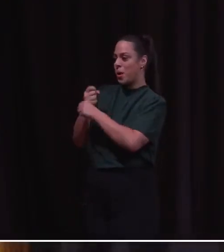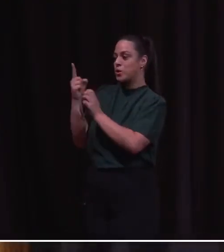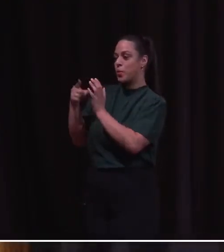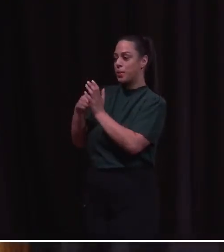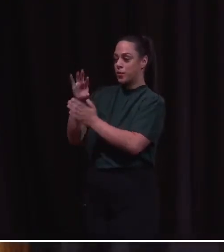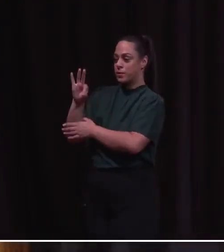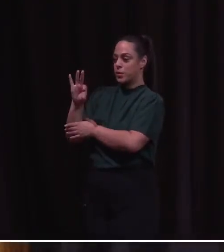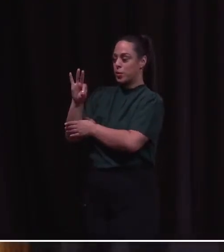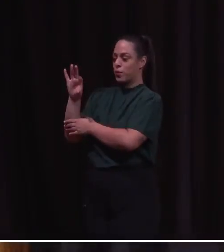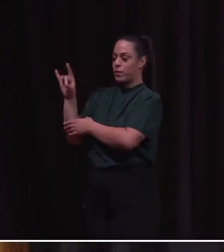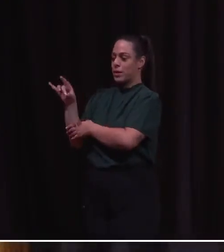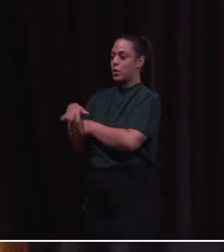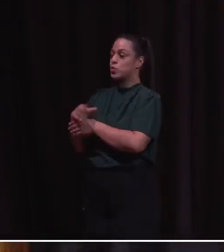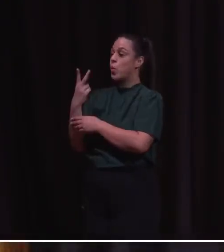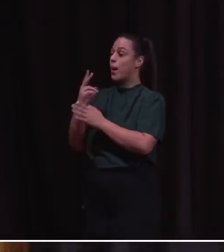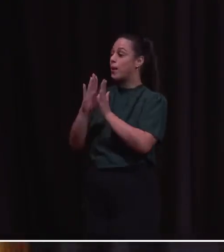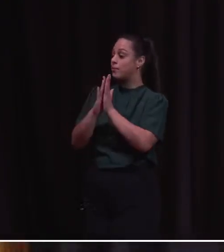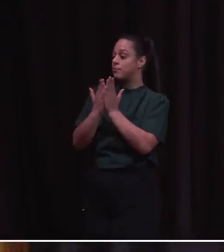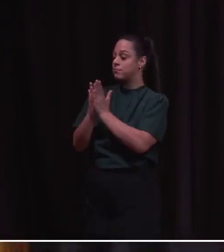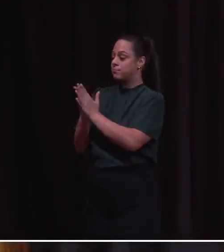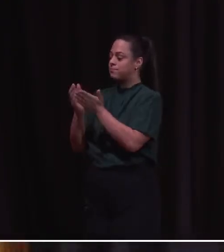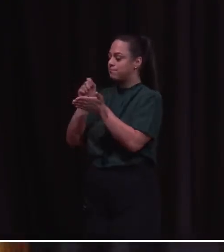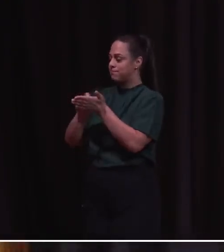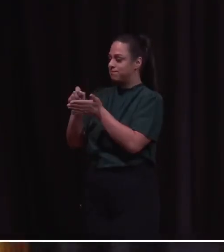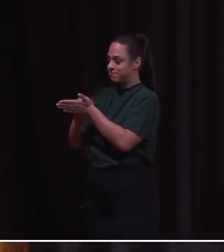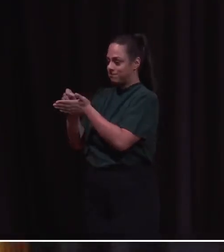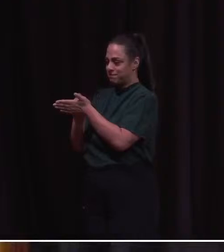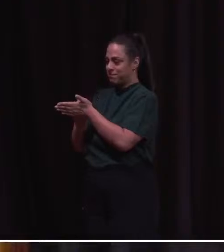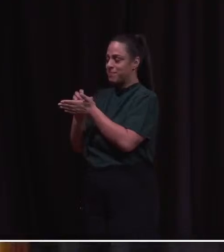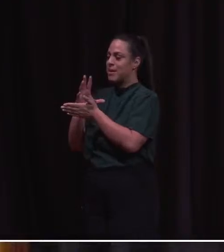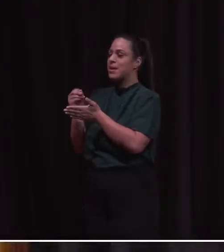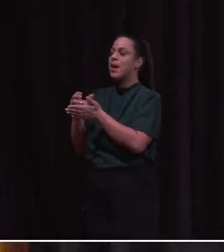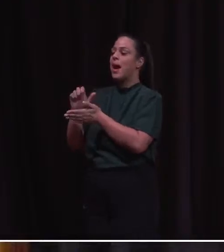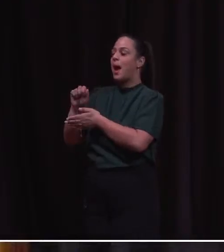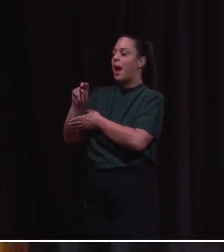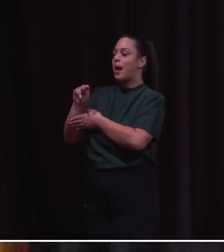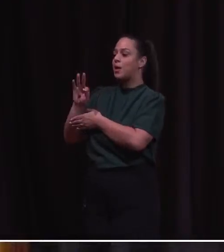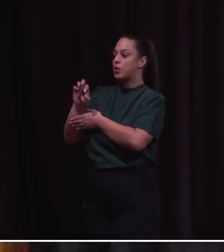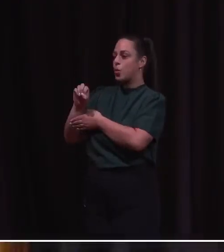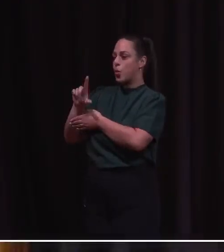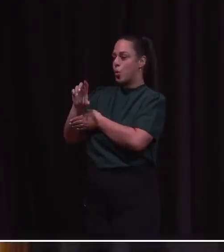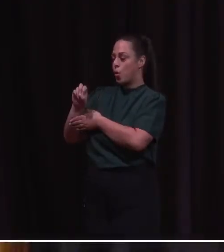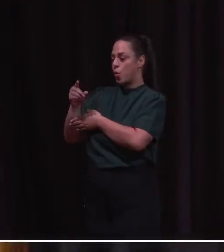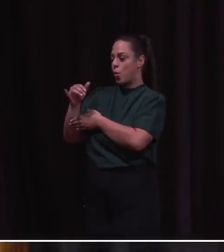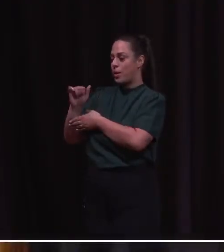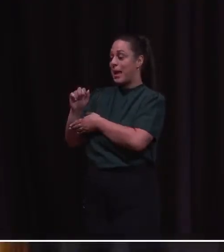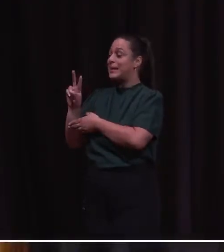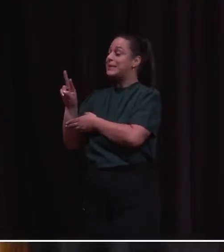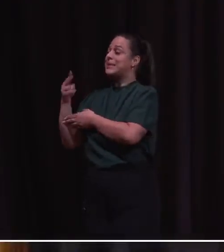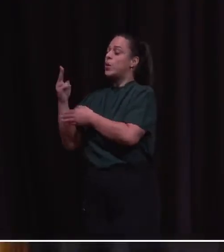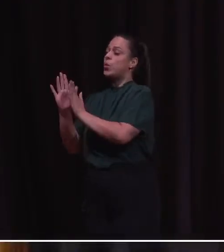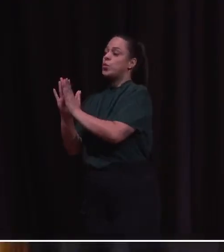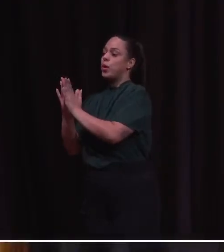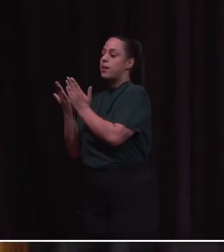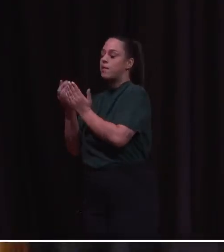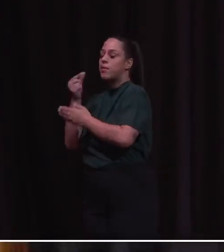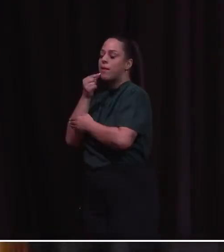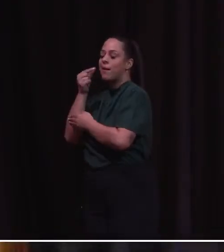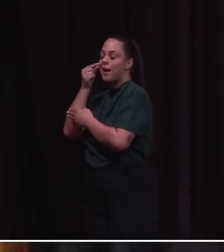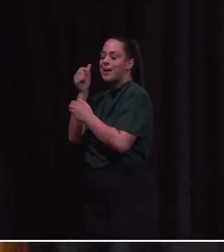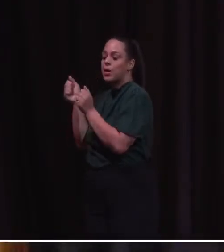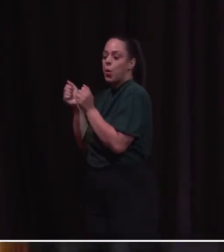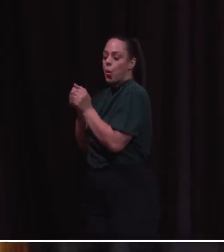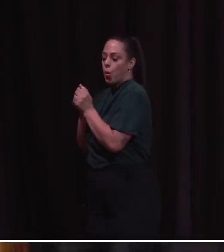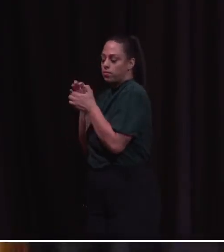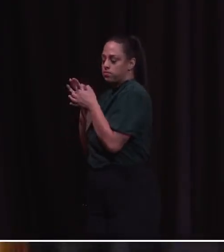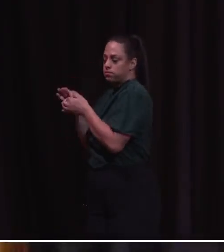autora de 2 monografías y 4 antologías. Su segunda monografía se denomina ¿Qué género es la maternidad?, cambiando